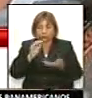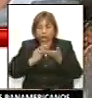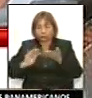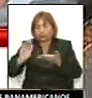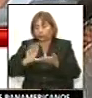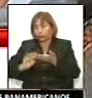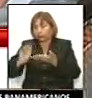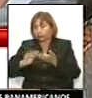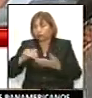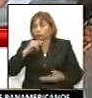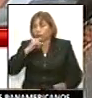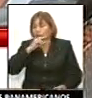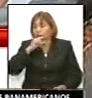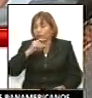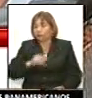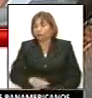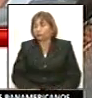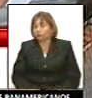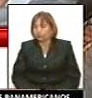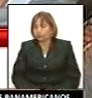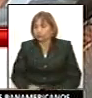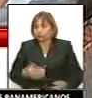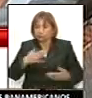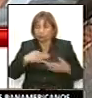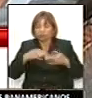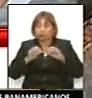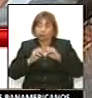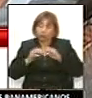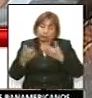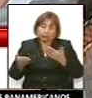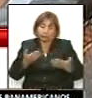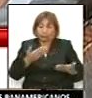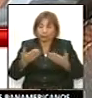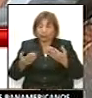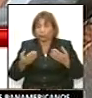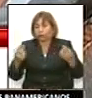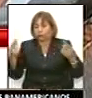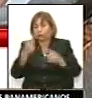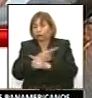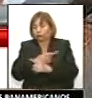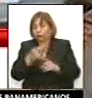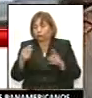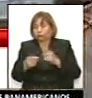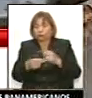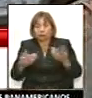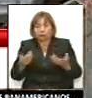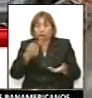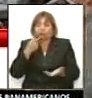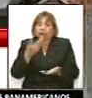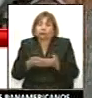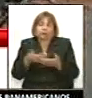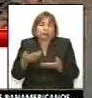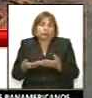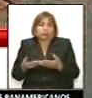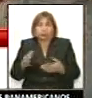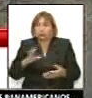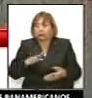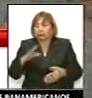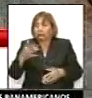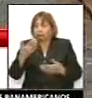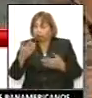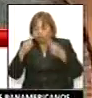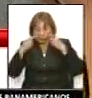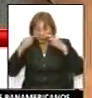disculpado con la presunta víctima, es que a mí me queda claro que hay una serie de contradicciones que ameritan que la Comisión de Ética inicie